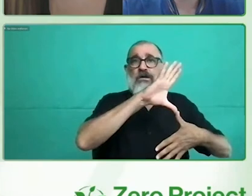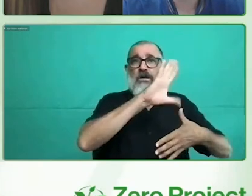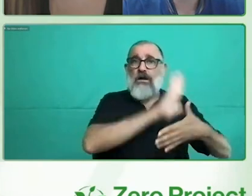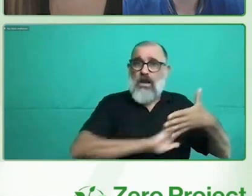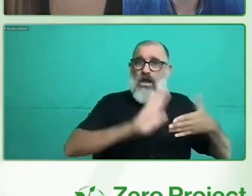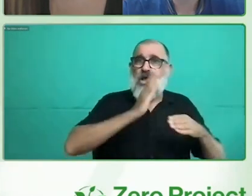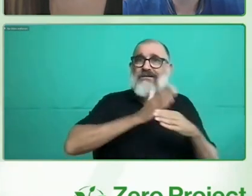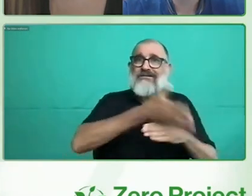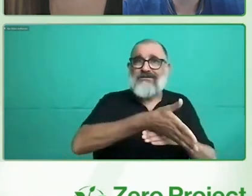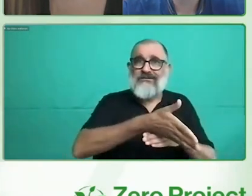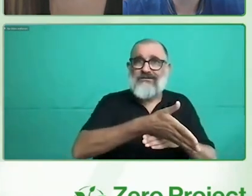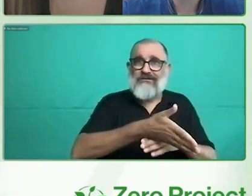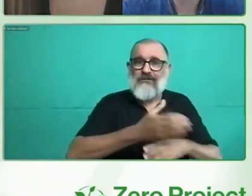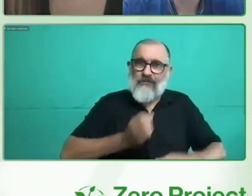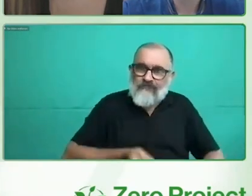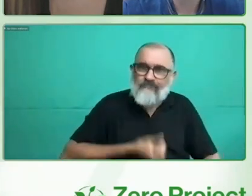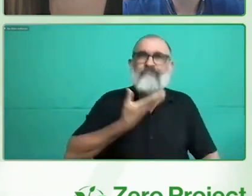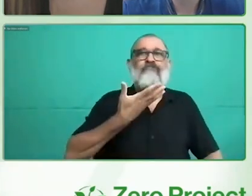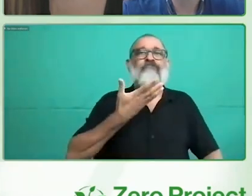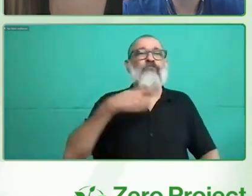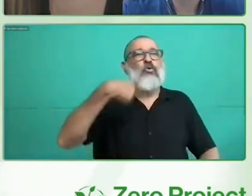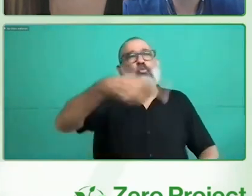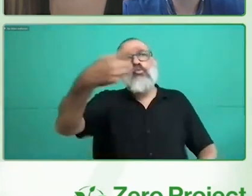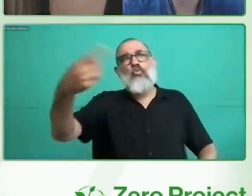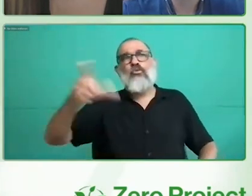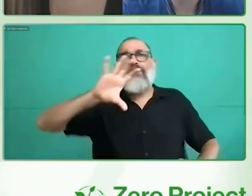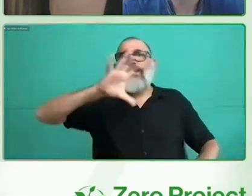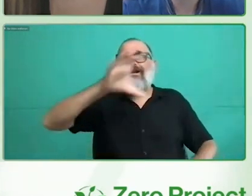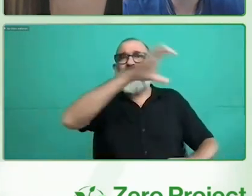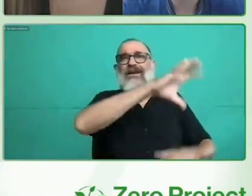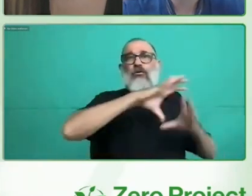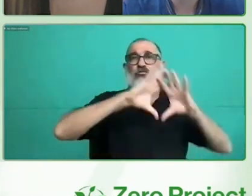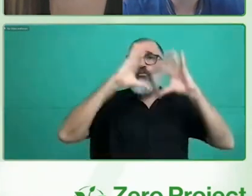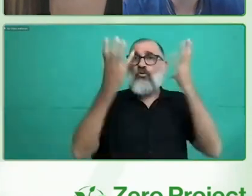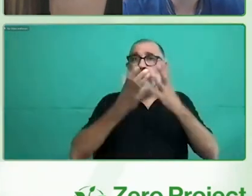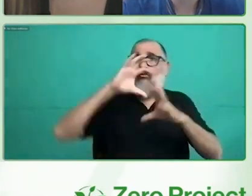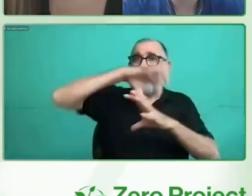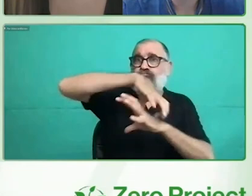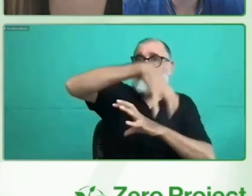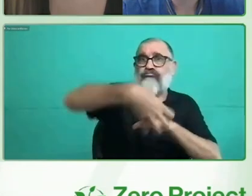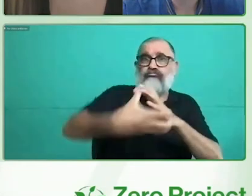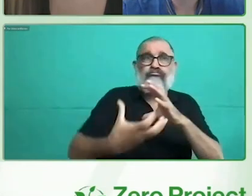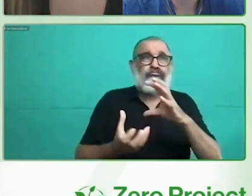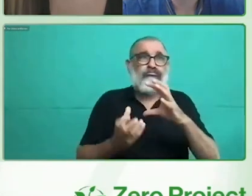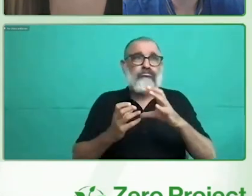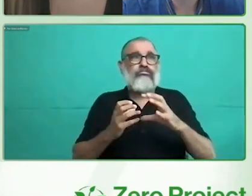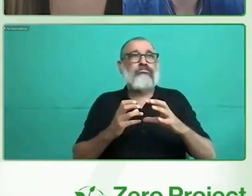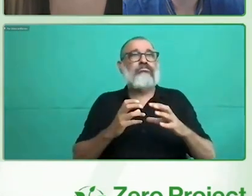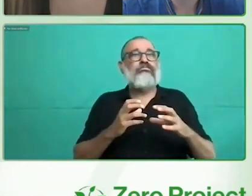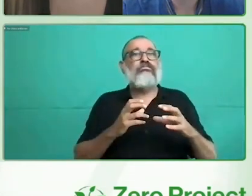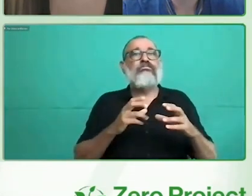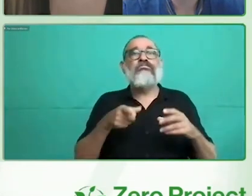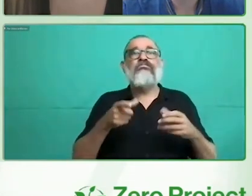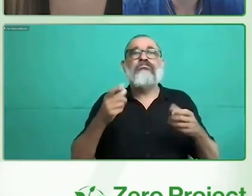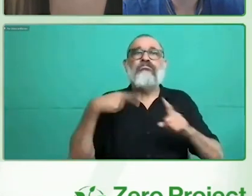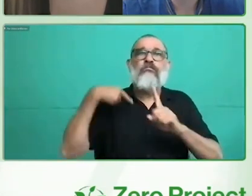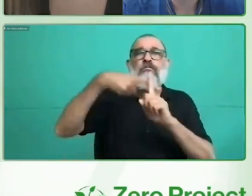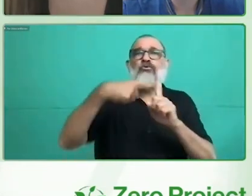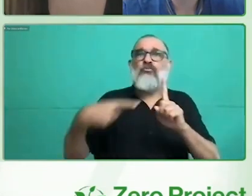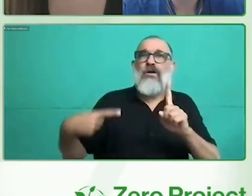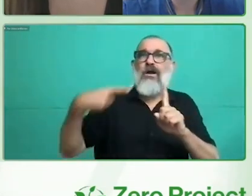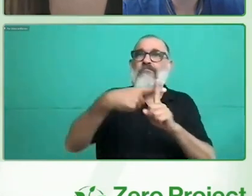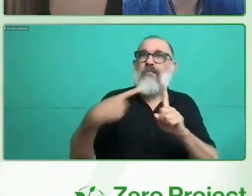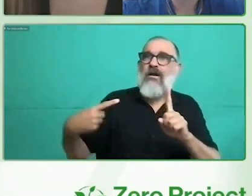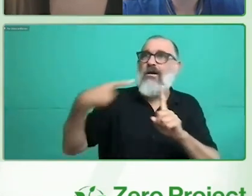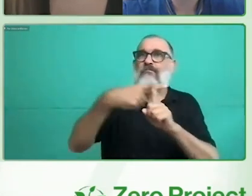para todos, independientemente del lugar de ubicación, del género, de edad, y que realmente podamos trabajar por sociedades